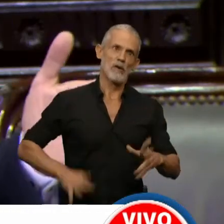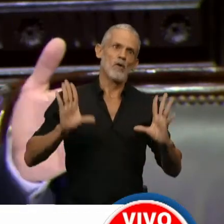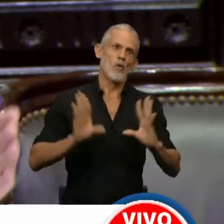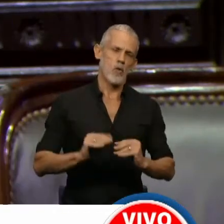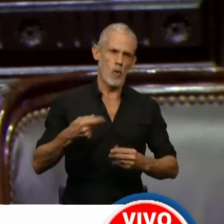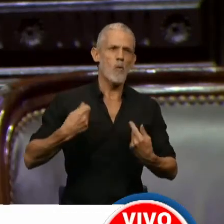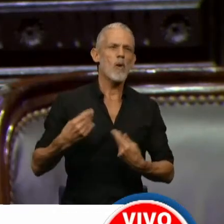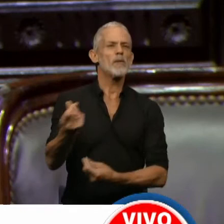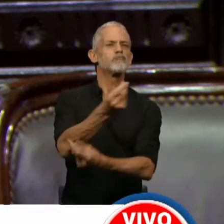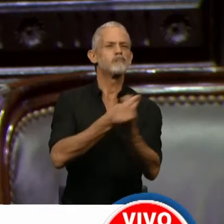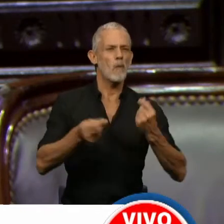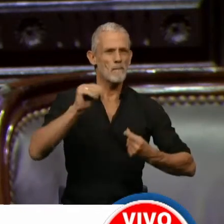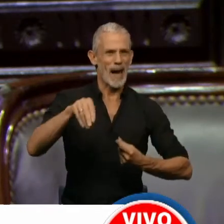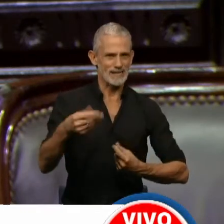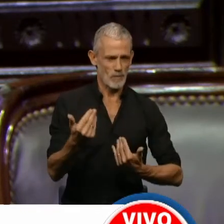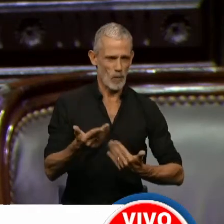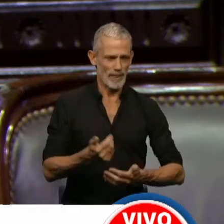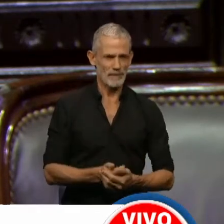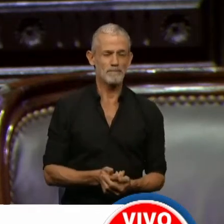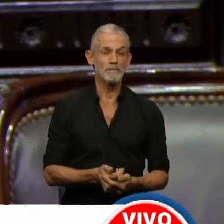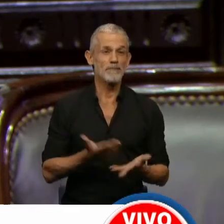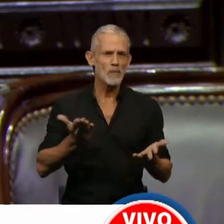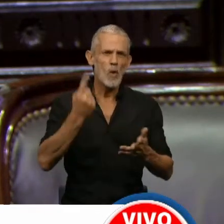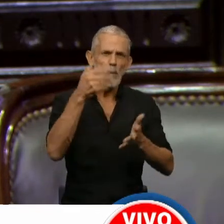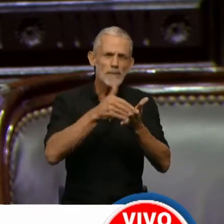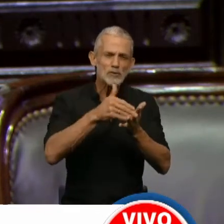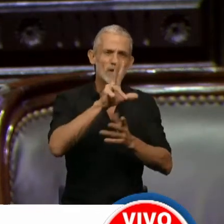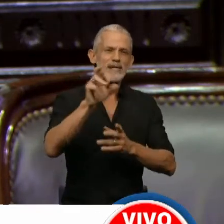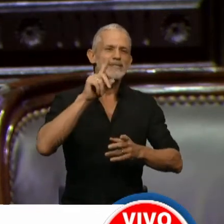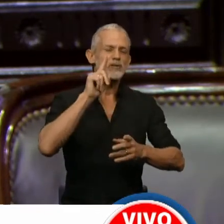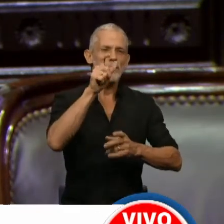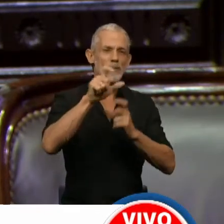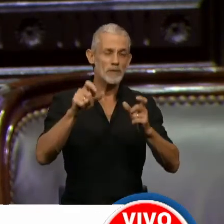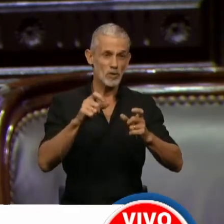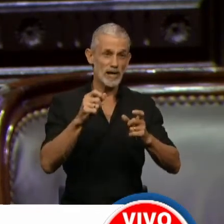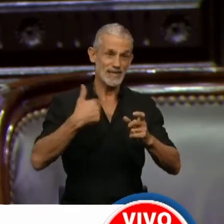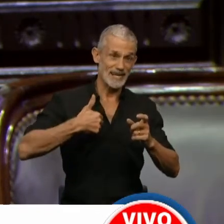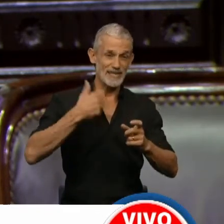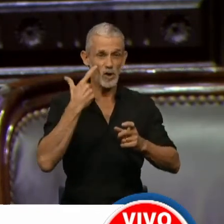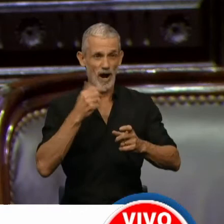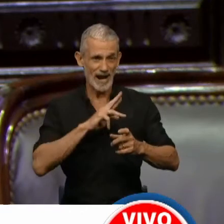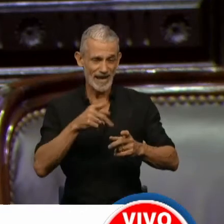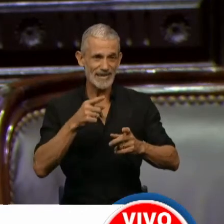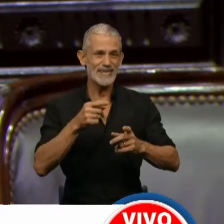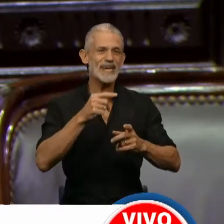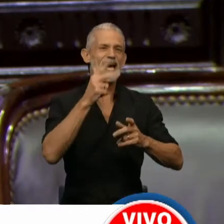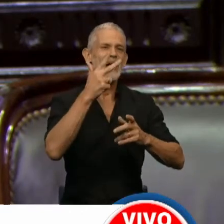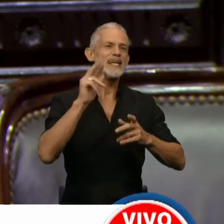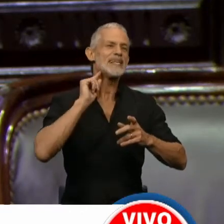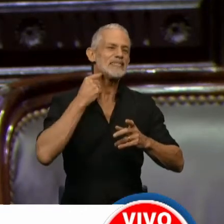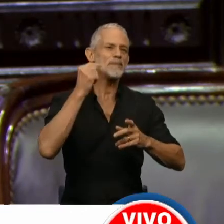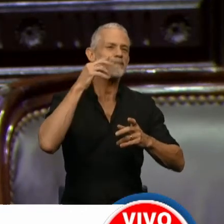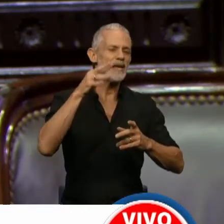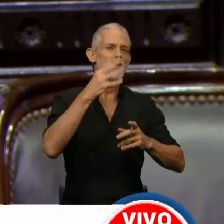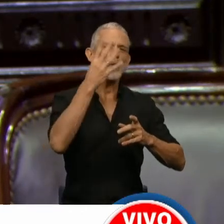y dándole un mayor poder de compra. Por esos 1.300.000 argentinos y argentinas, por los 15.444 pampeanos,